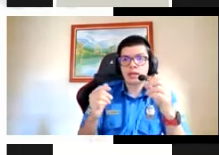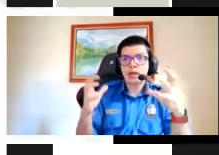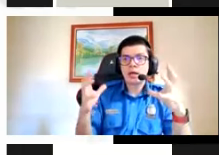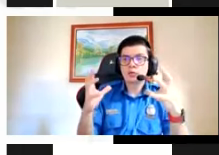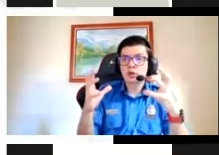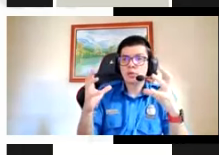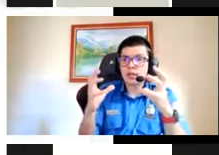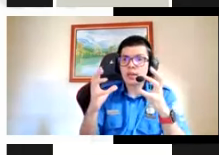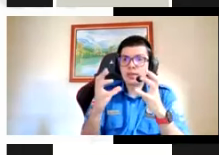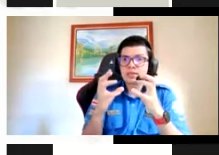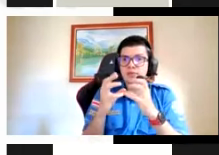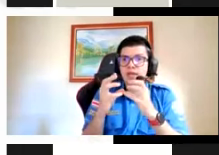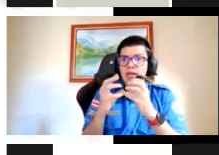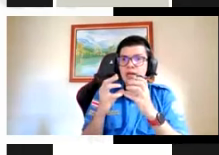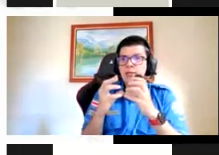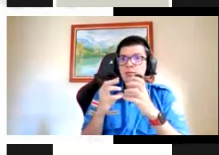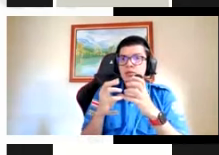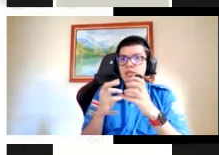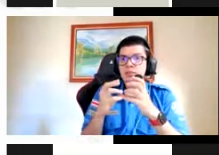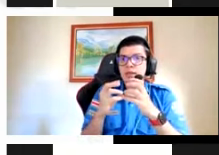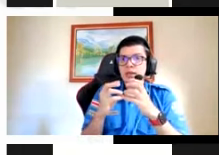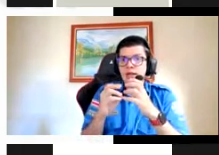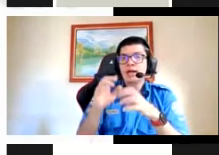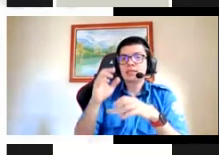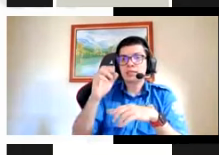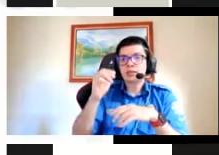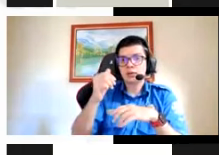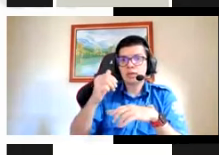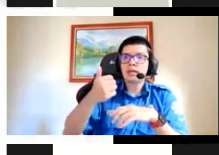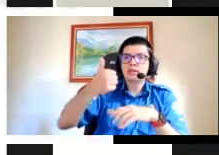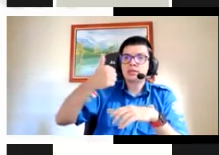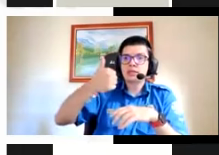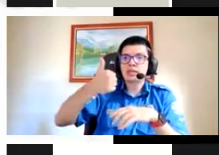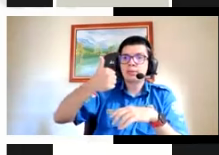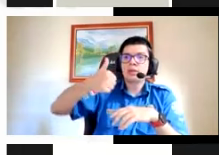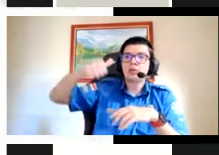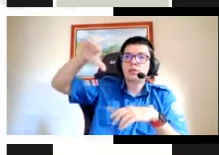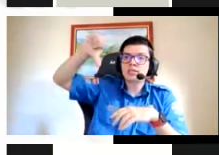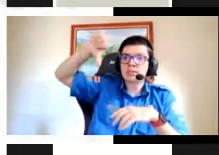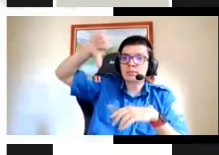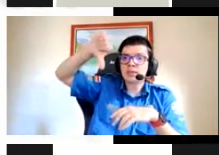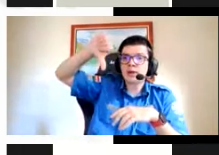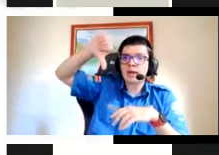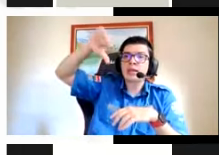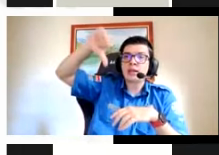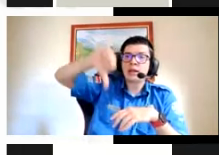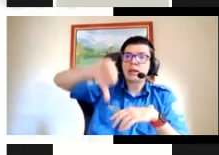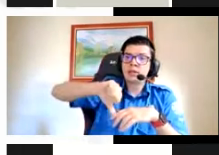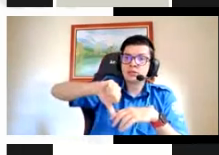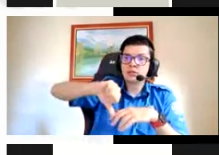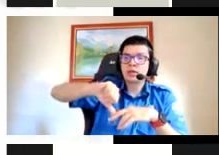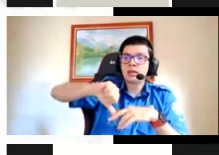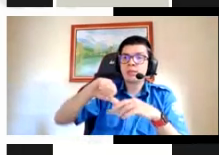¿Ok? Absorbe y empieza a enfriar el mismo recipiente, haciendo que si la temperatura del recipiente baje, la presión también